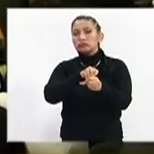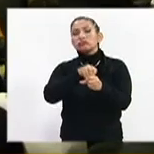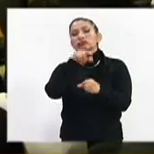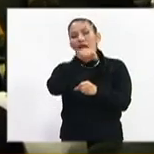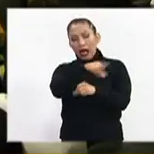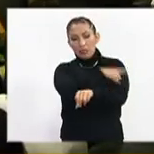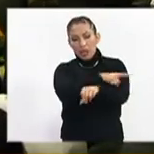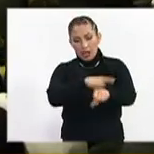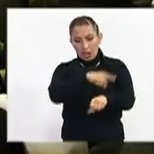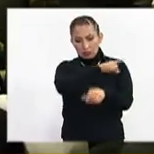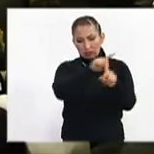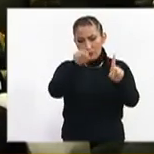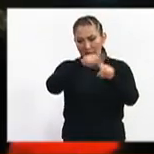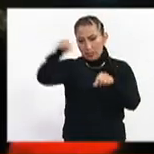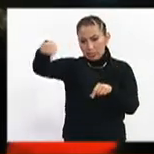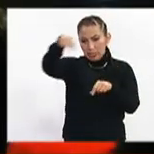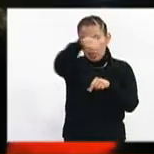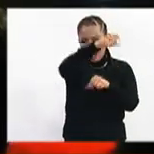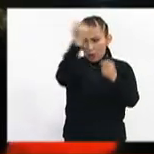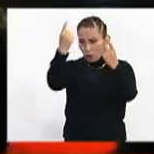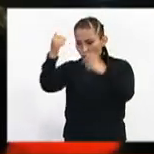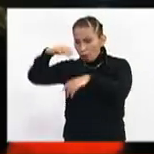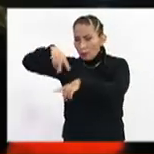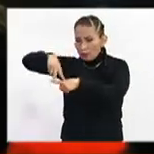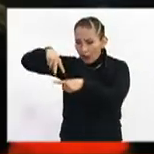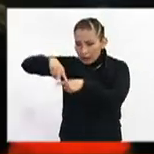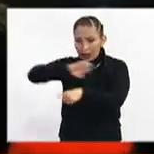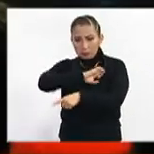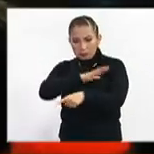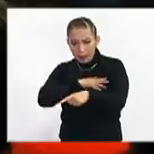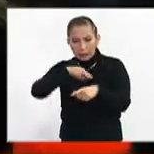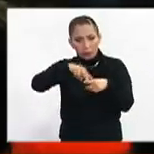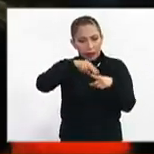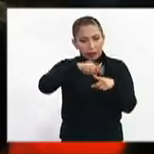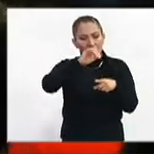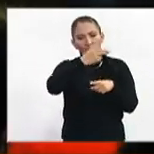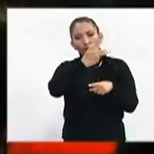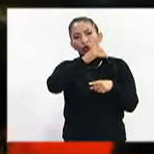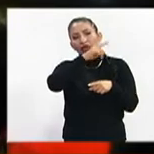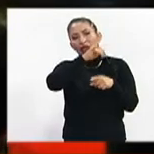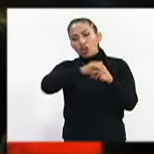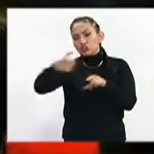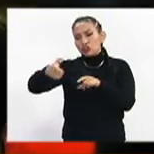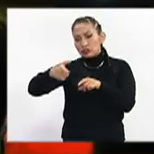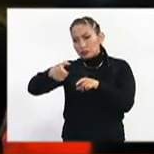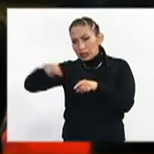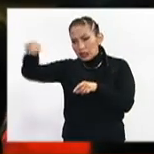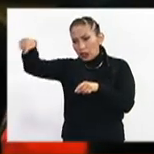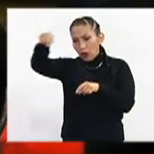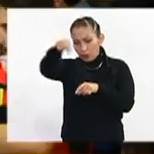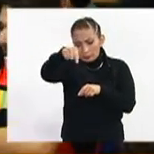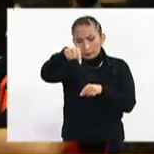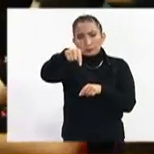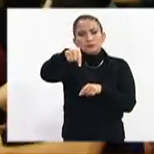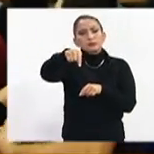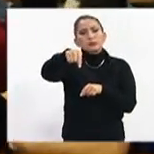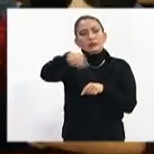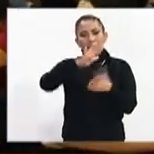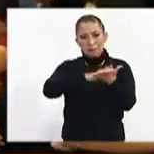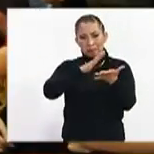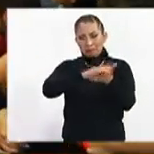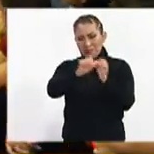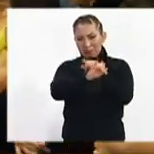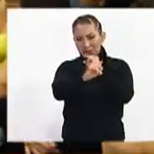en las delegaciones, en algunos parques, en el Parque España, en el Parque Hundido, en Xochimilco, en la página